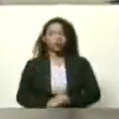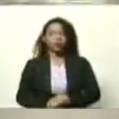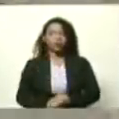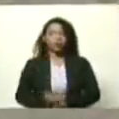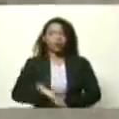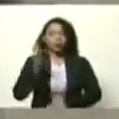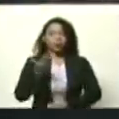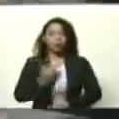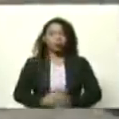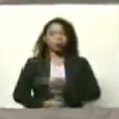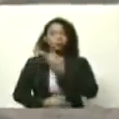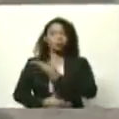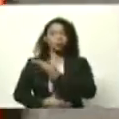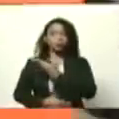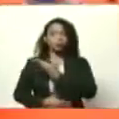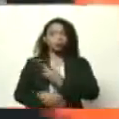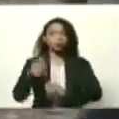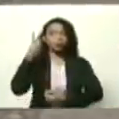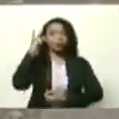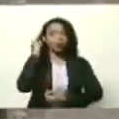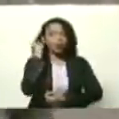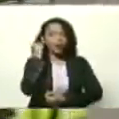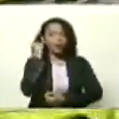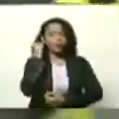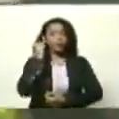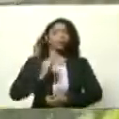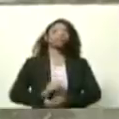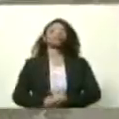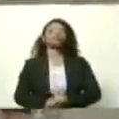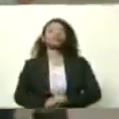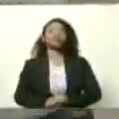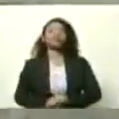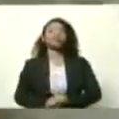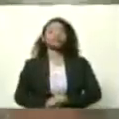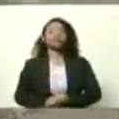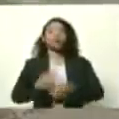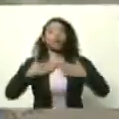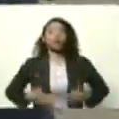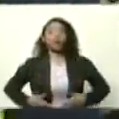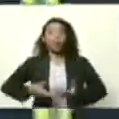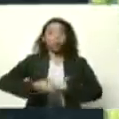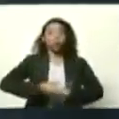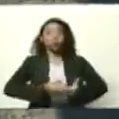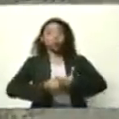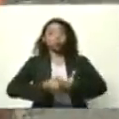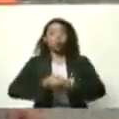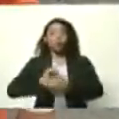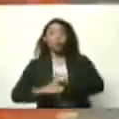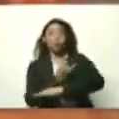Distinguido María del Carmen Sojo Morales, Cuerpo de Bomberos Forestales.